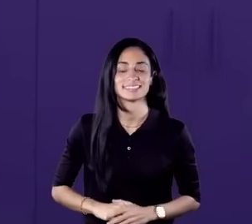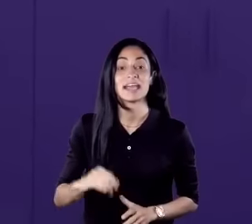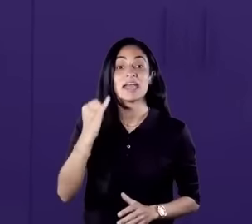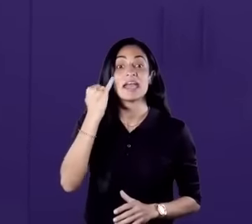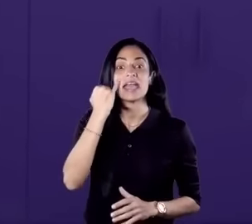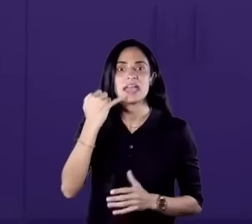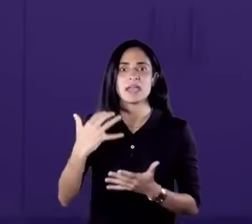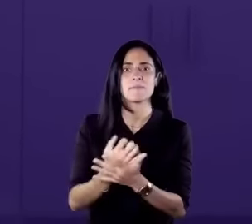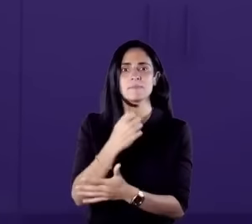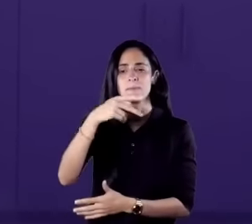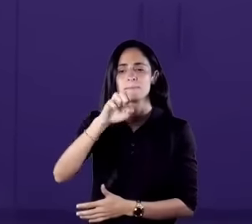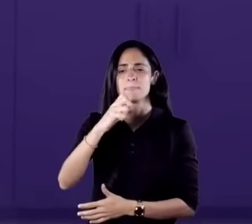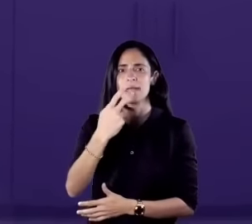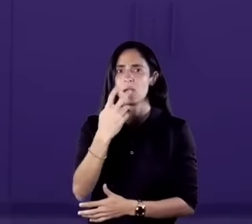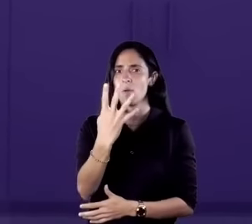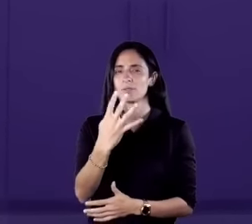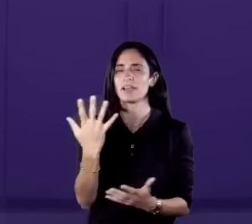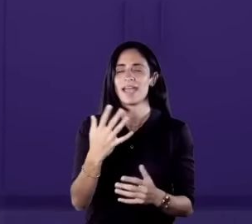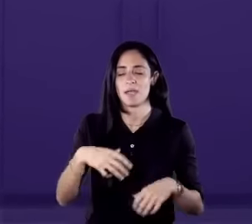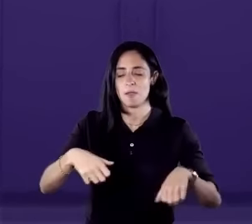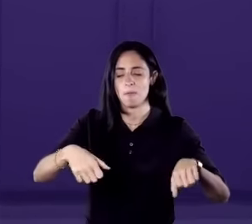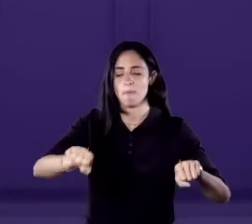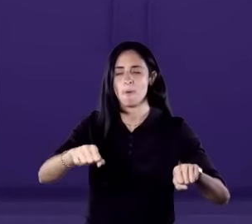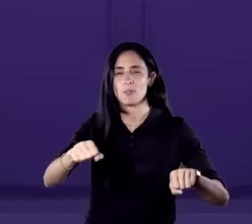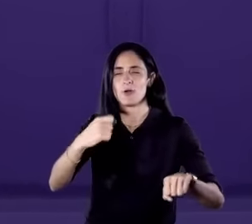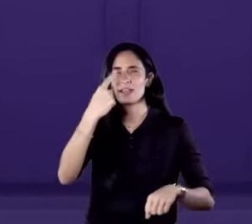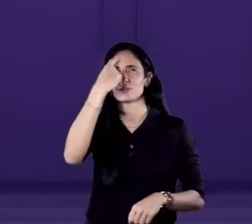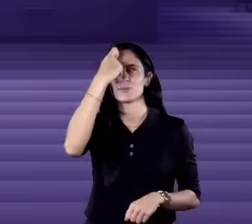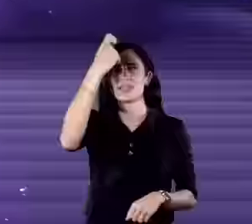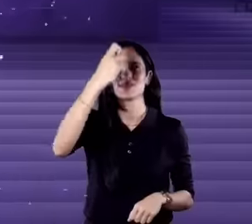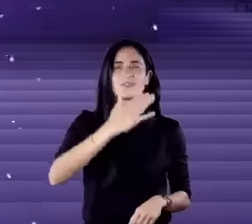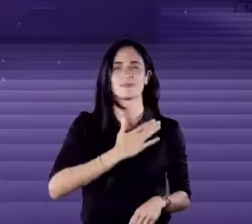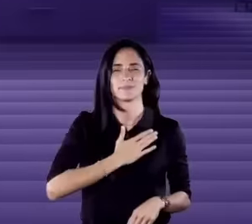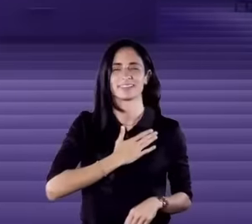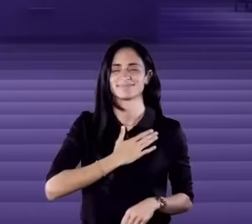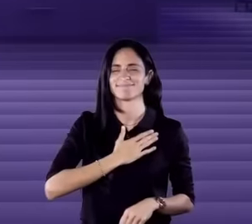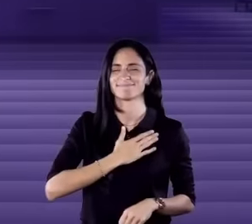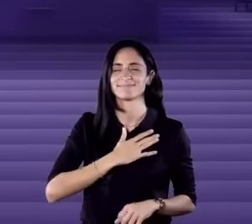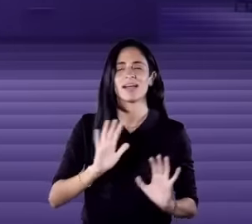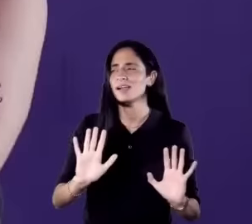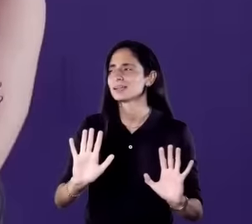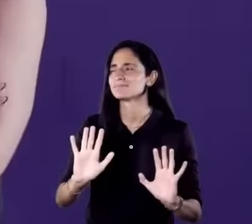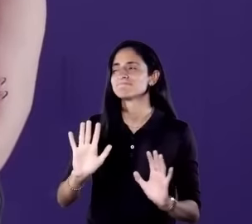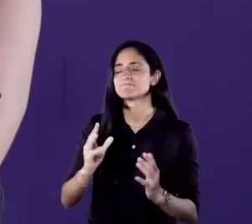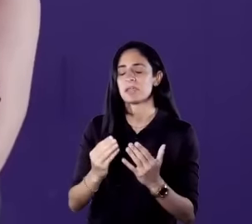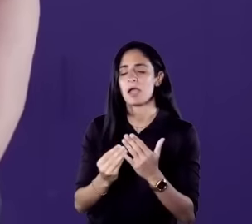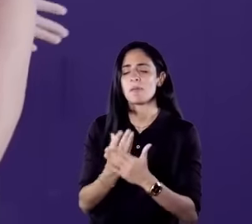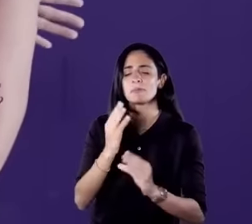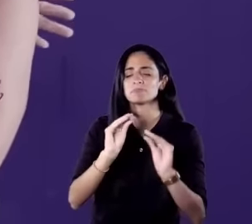yo me pego en el Pega 4, yo me compraría la motora de mis sueños. O mejor, arreglamos la